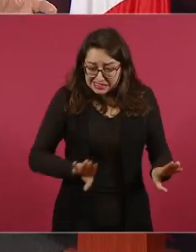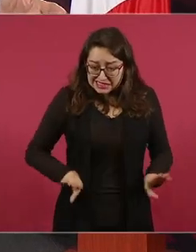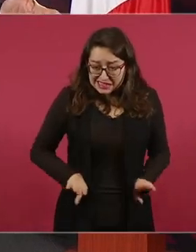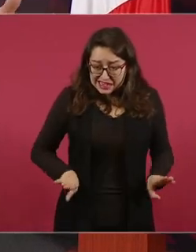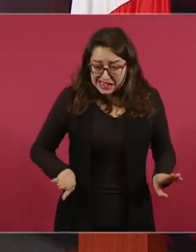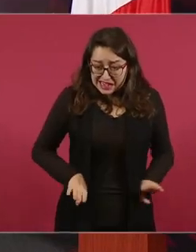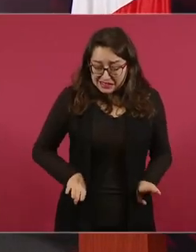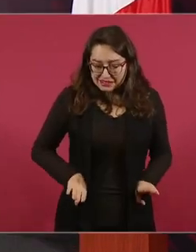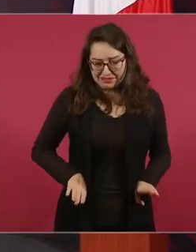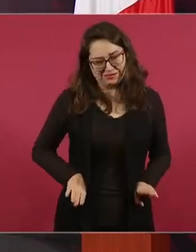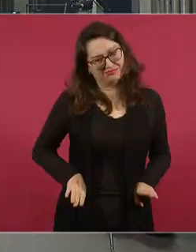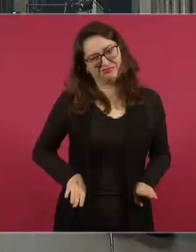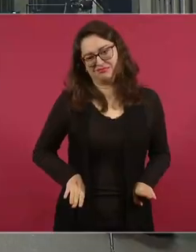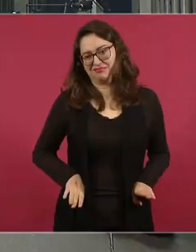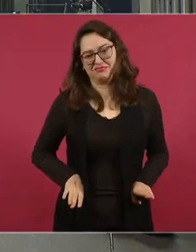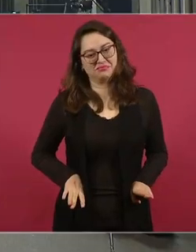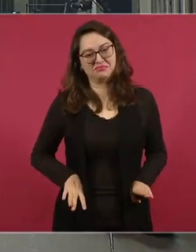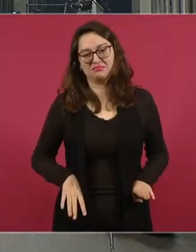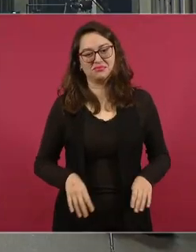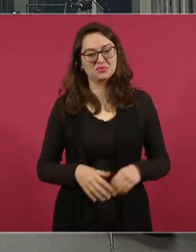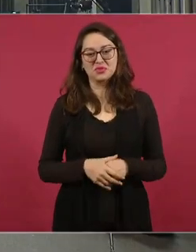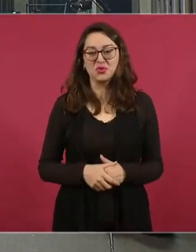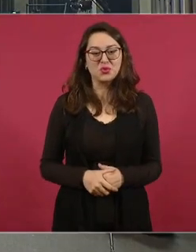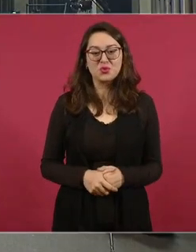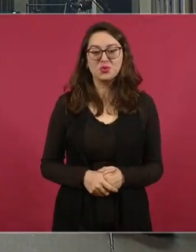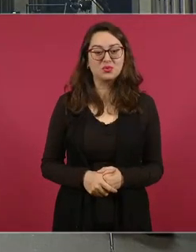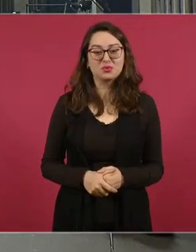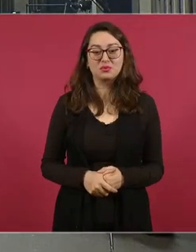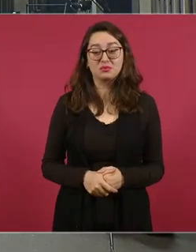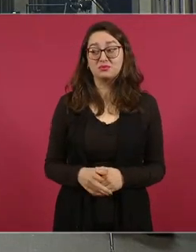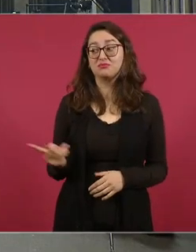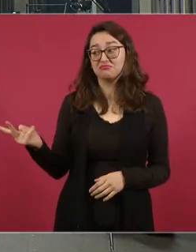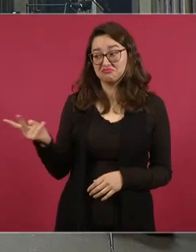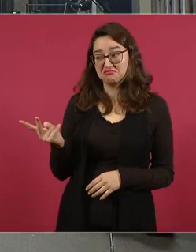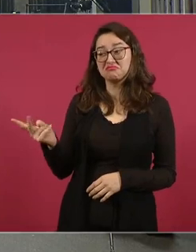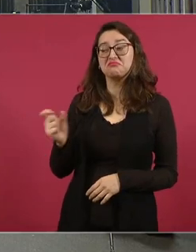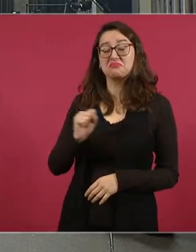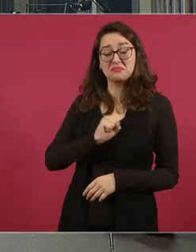de la Guardia Nacional. Pero la perversidad